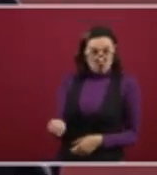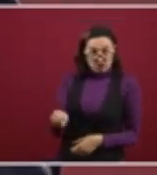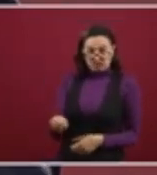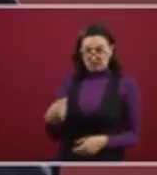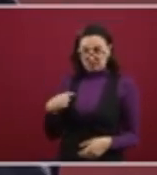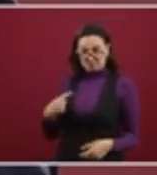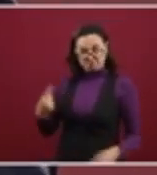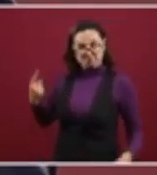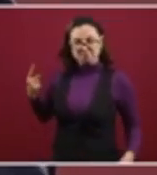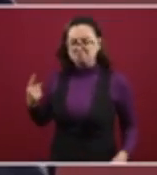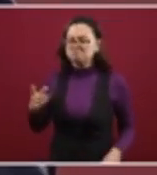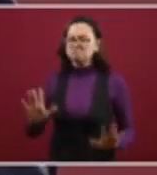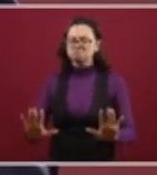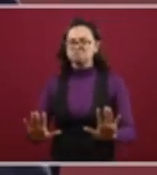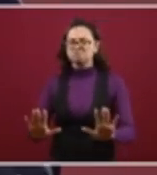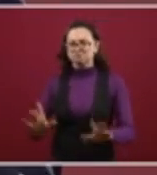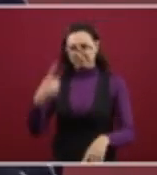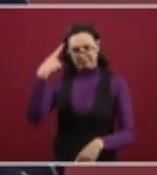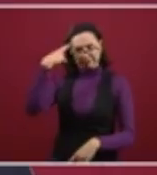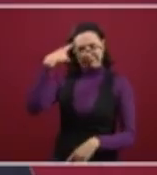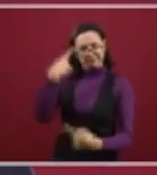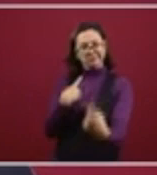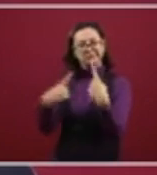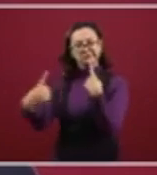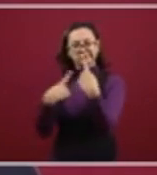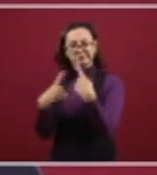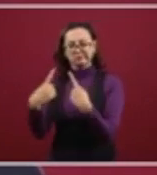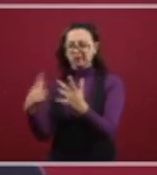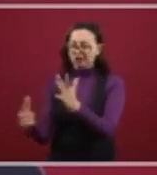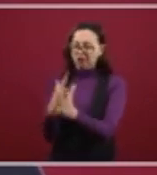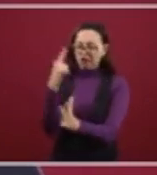razón y el derecho.